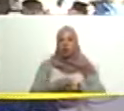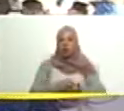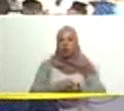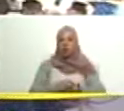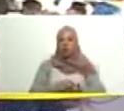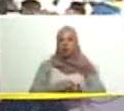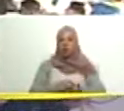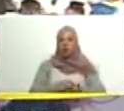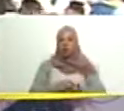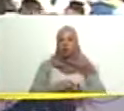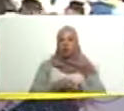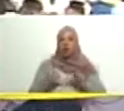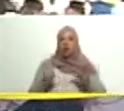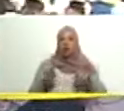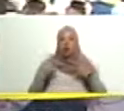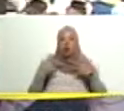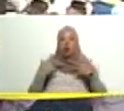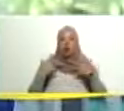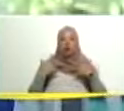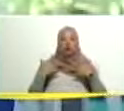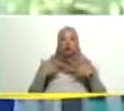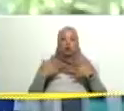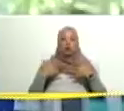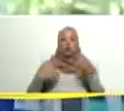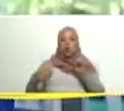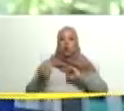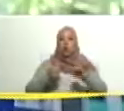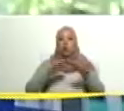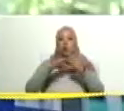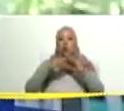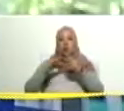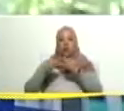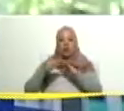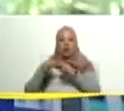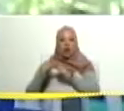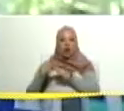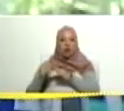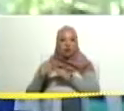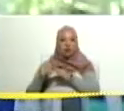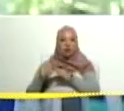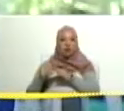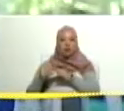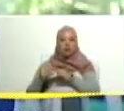En noveno lugar, los movimientos de comunas y consejos comunales.